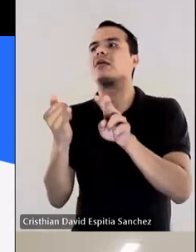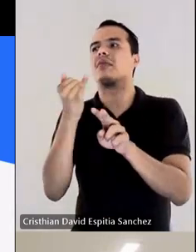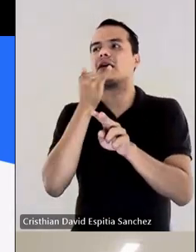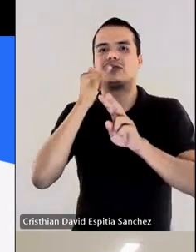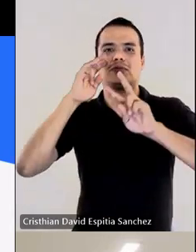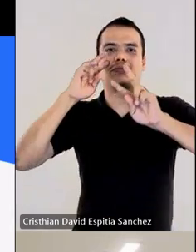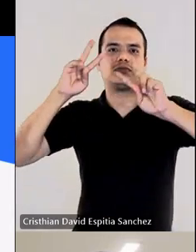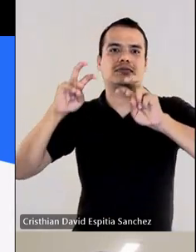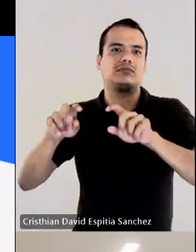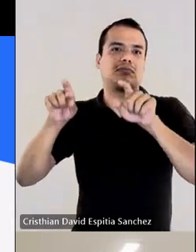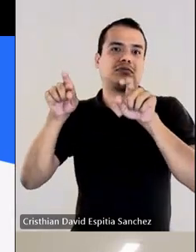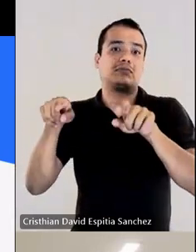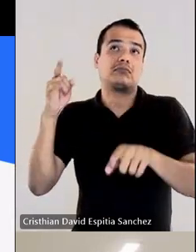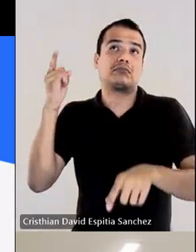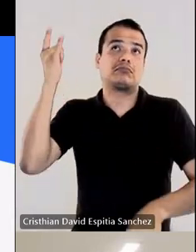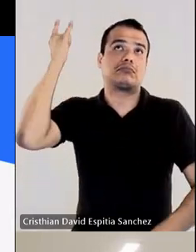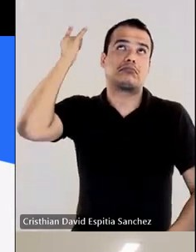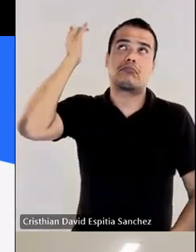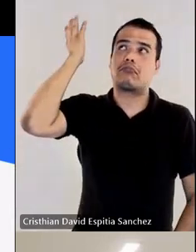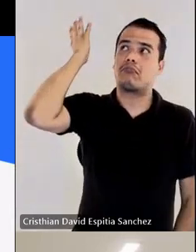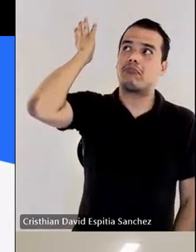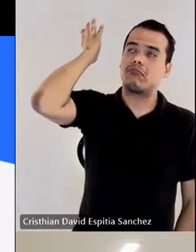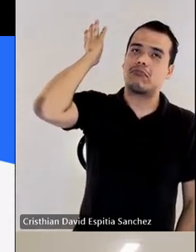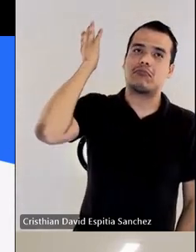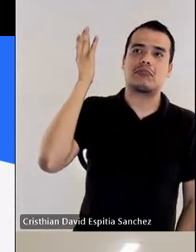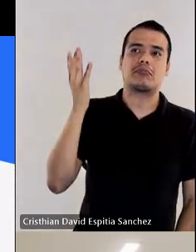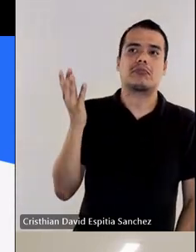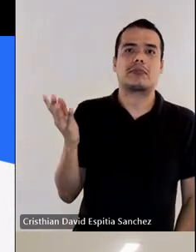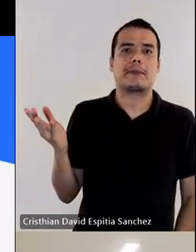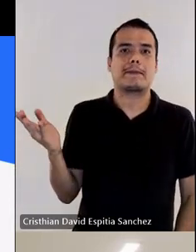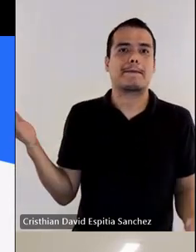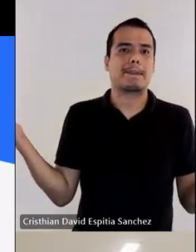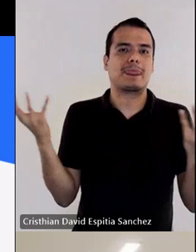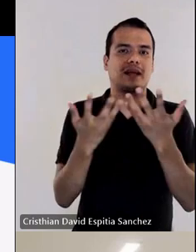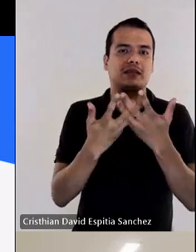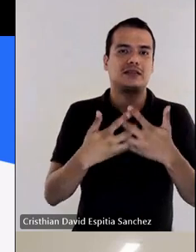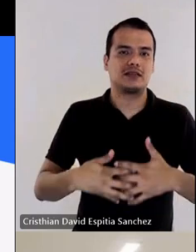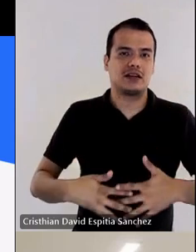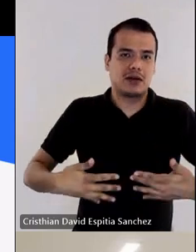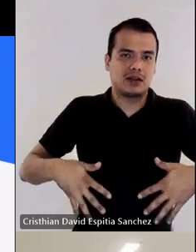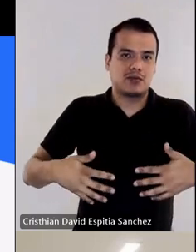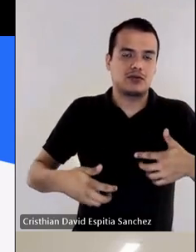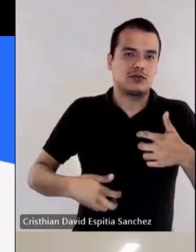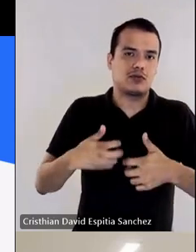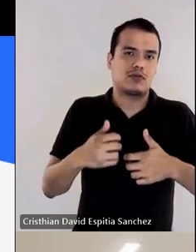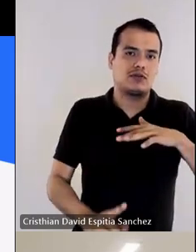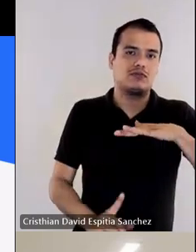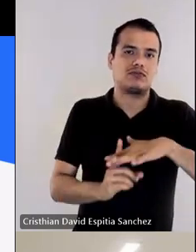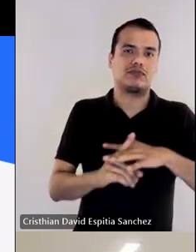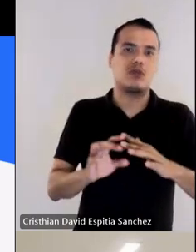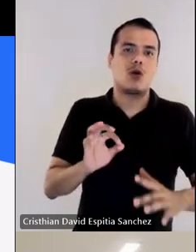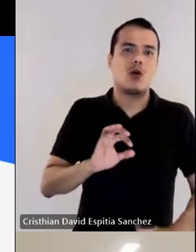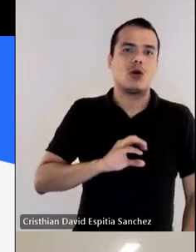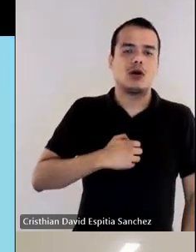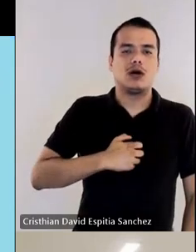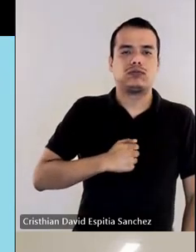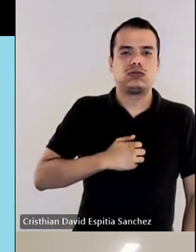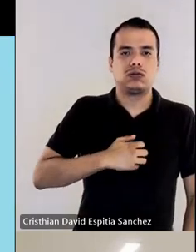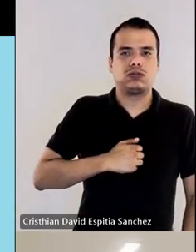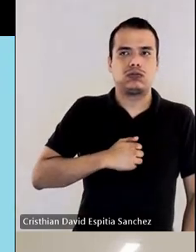ser por un evento a nivel del sistema nervioso central o puede también ser una alteración en el ritmo cardíaco.